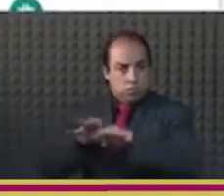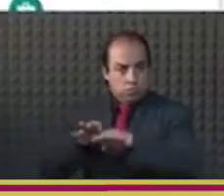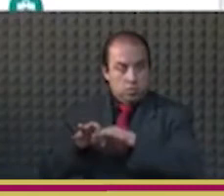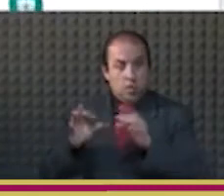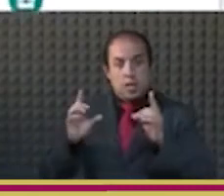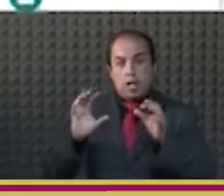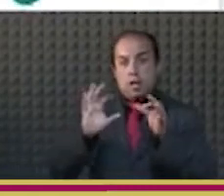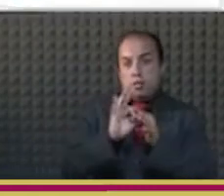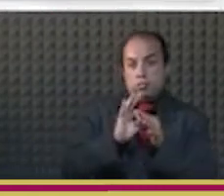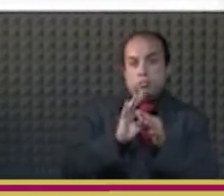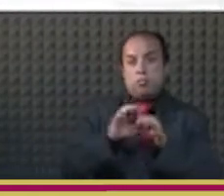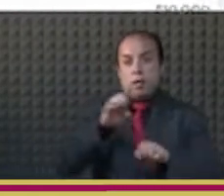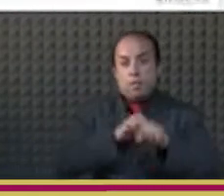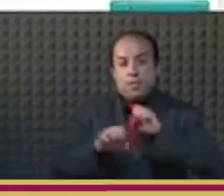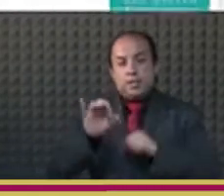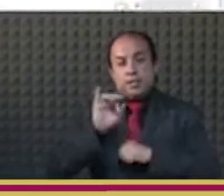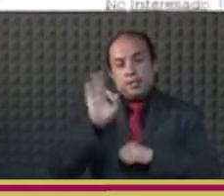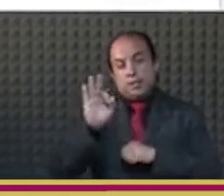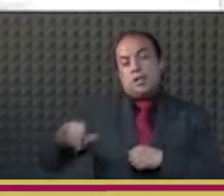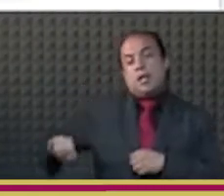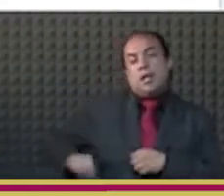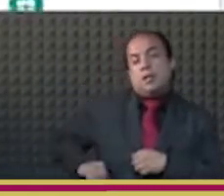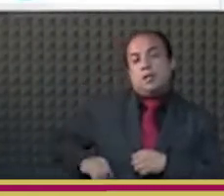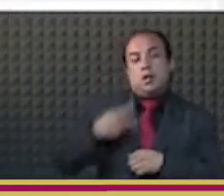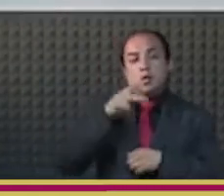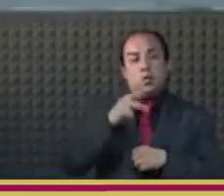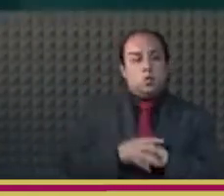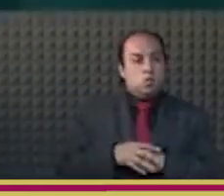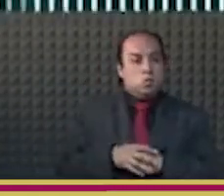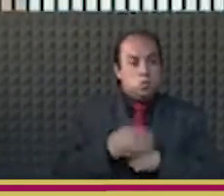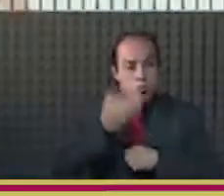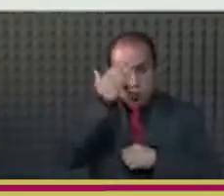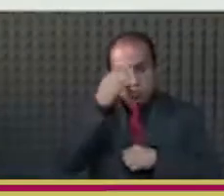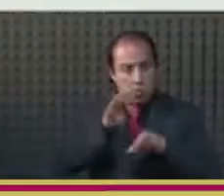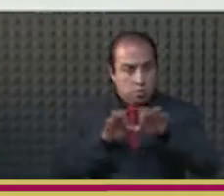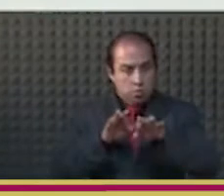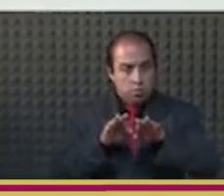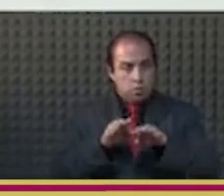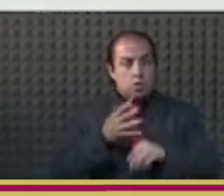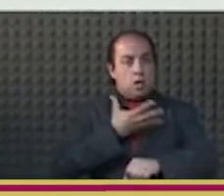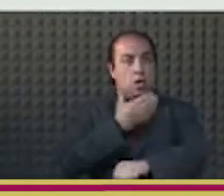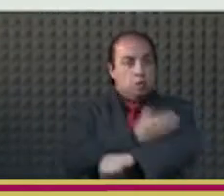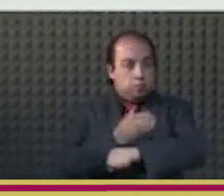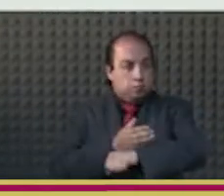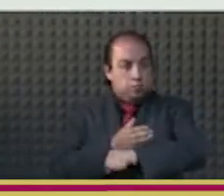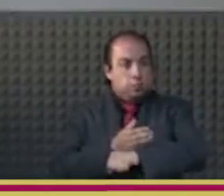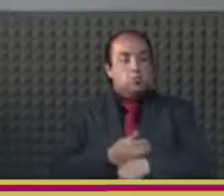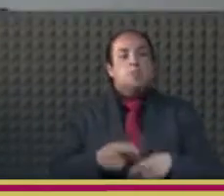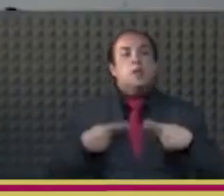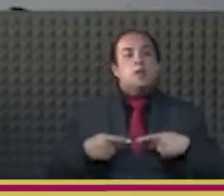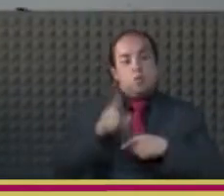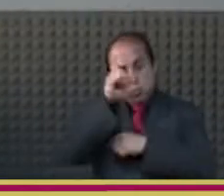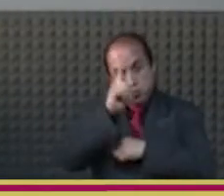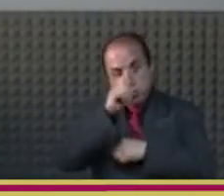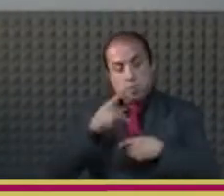a empresas que pueden interesarse en tu perfil laboral, te brinda acompañamiento personalizado por consejeros de empleo.